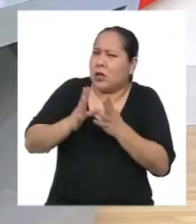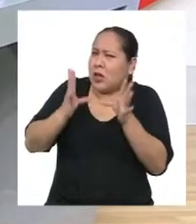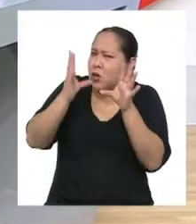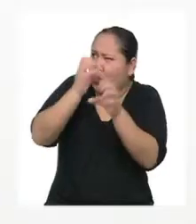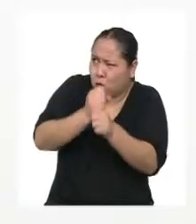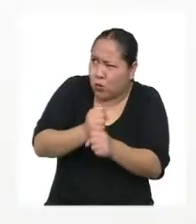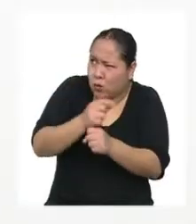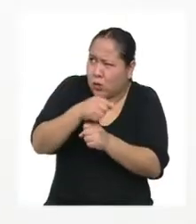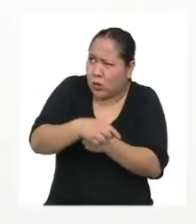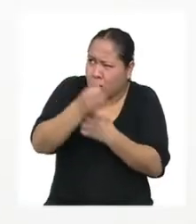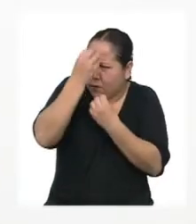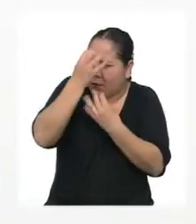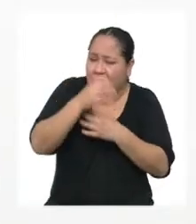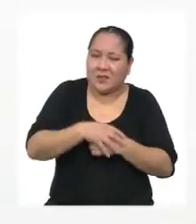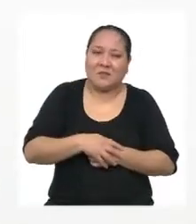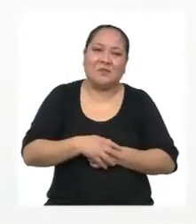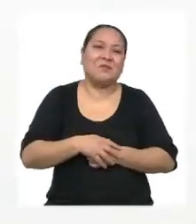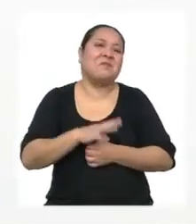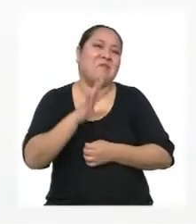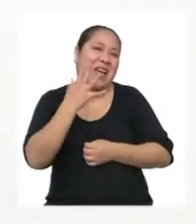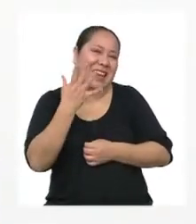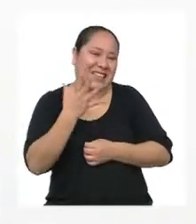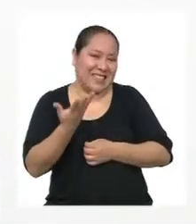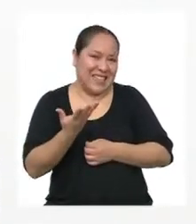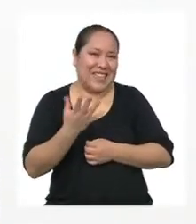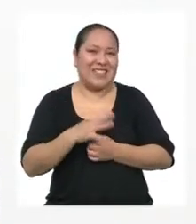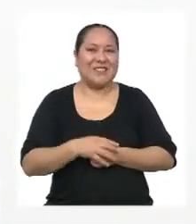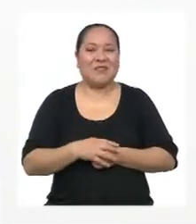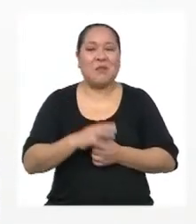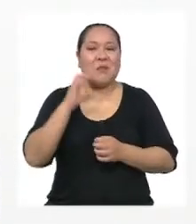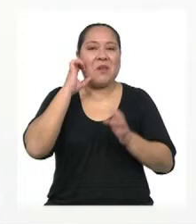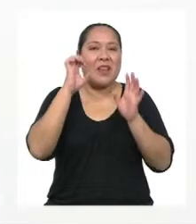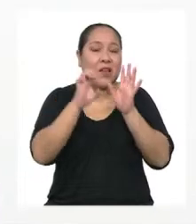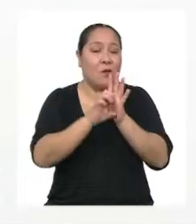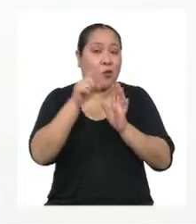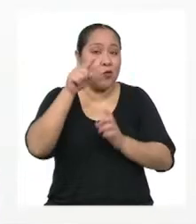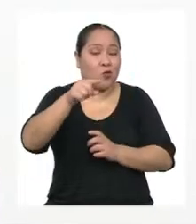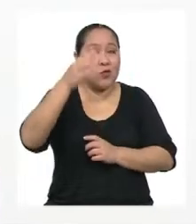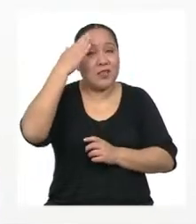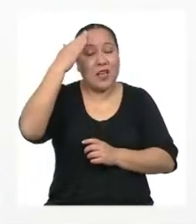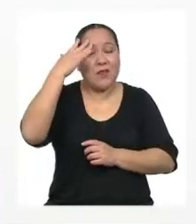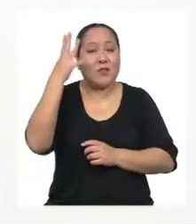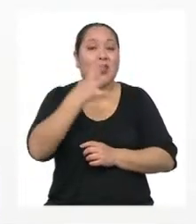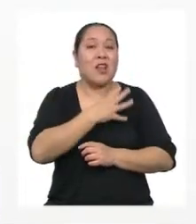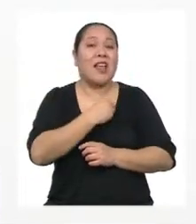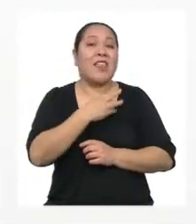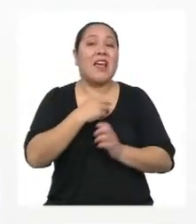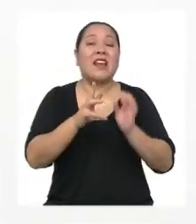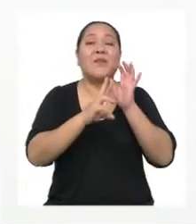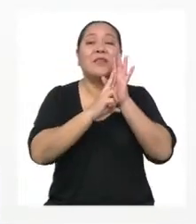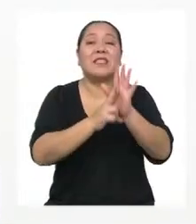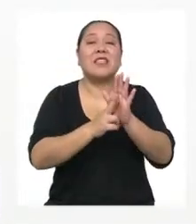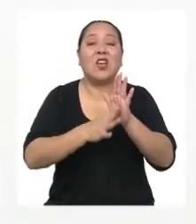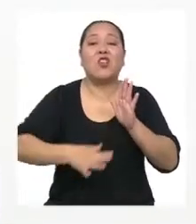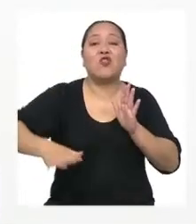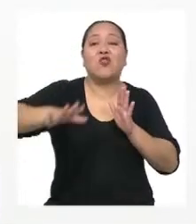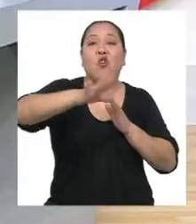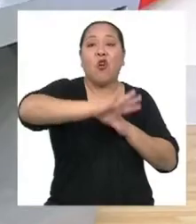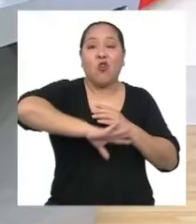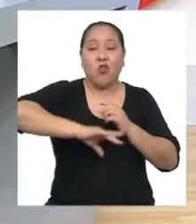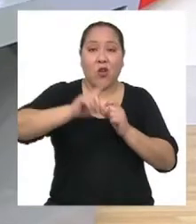recopilado. Algo así, Detective John. Por ejemplo, ¿tú sabes cuál es la edad representativa de tu muestra de